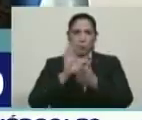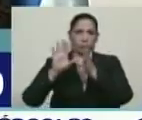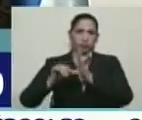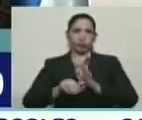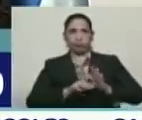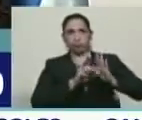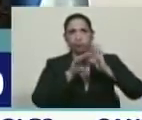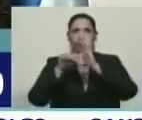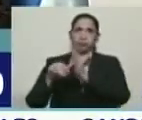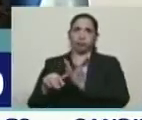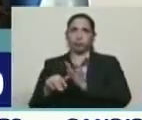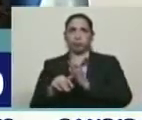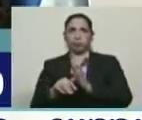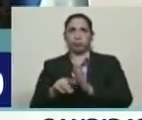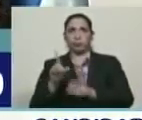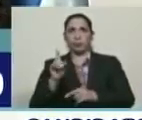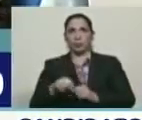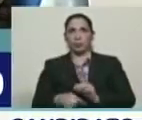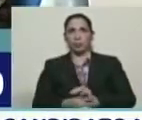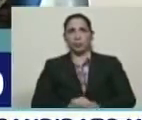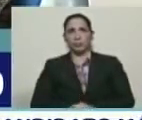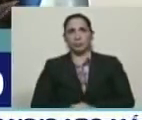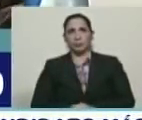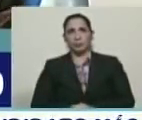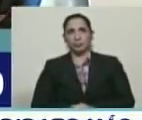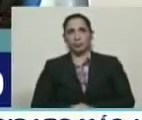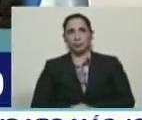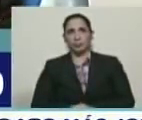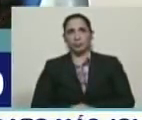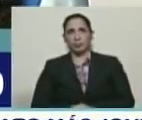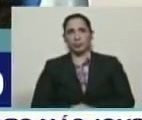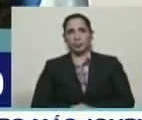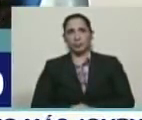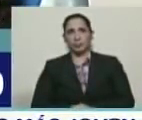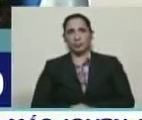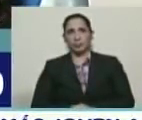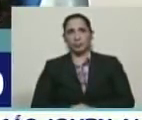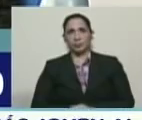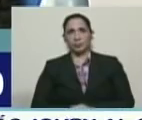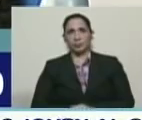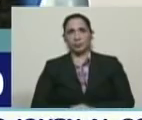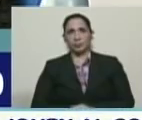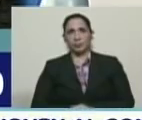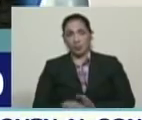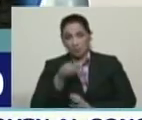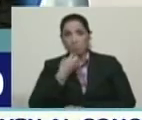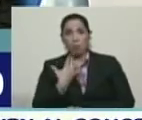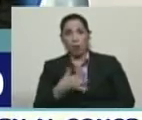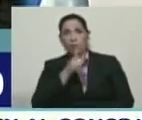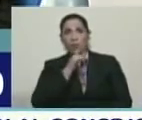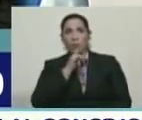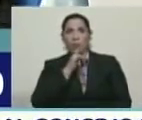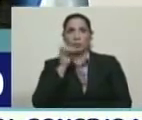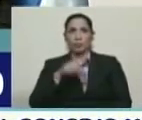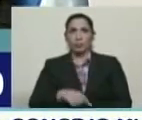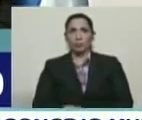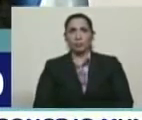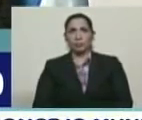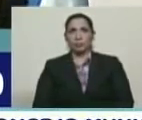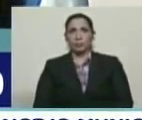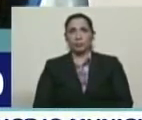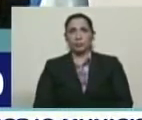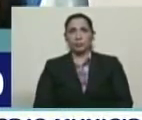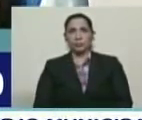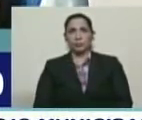y apropiación de cosas pertenecientes al robo y hurto de vehículos. Es bueno destacar entonces, dentro de lo que es el Plan